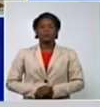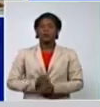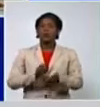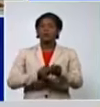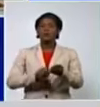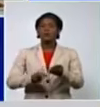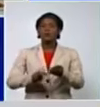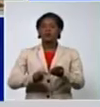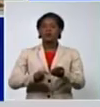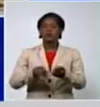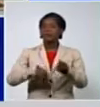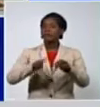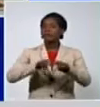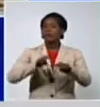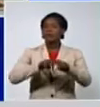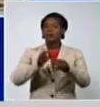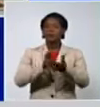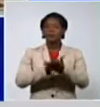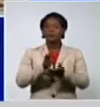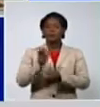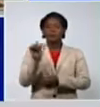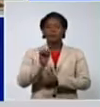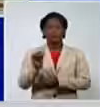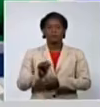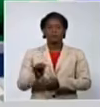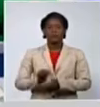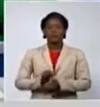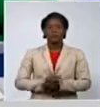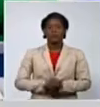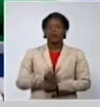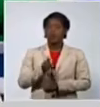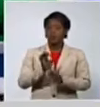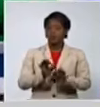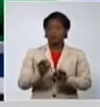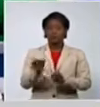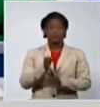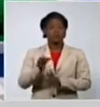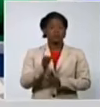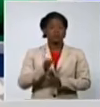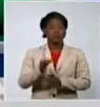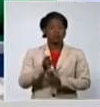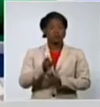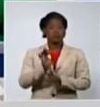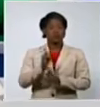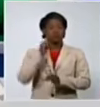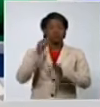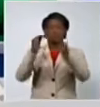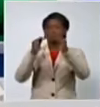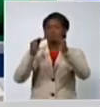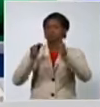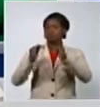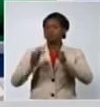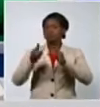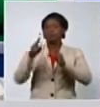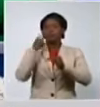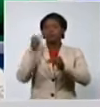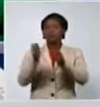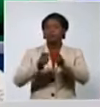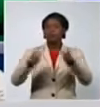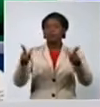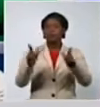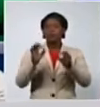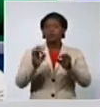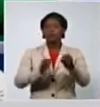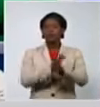y Mayabeque. Ahí es donde están los municipios que aportan la mayor incidencia a